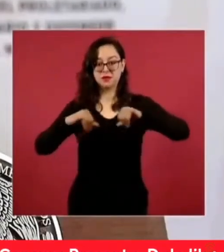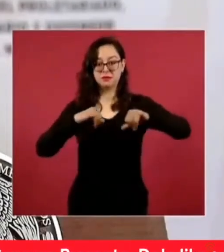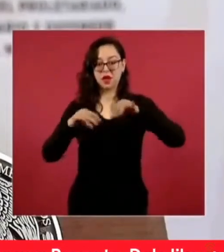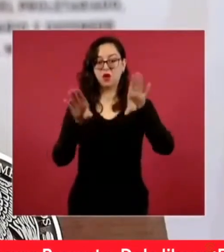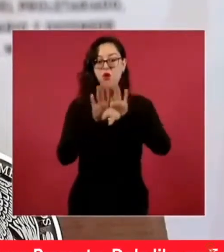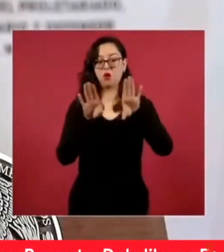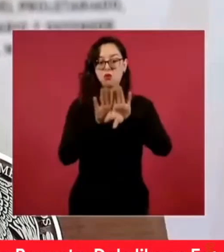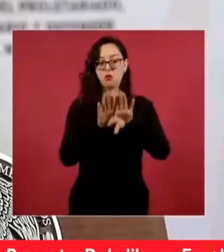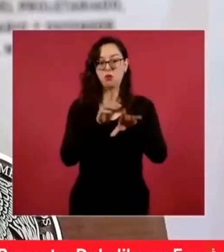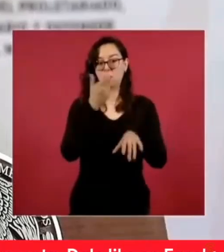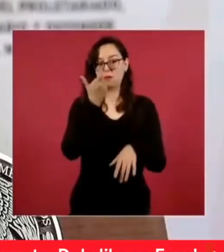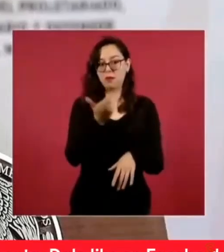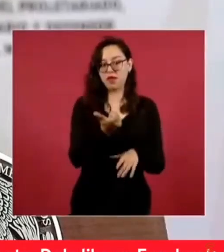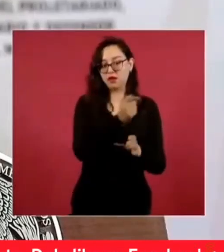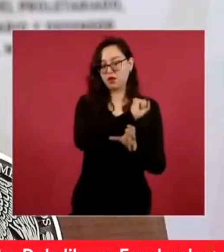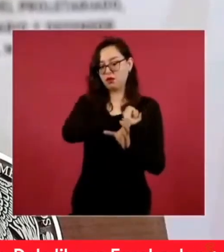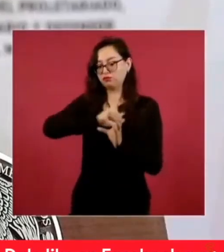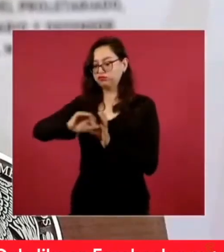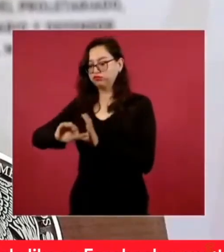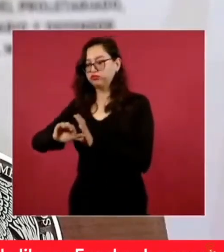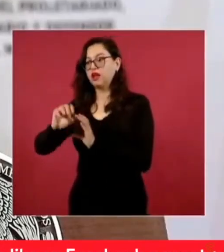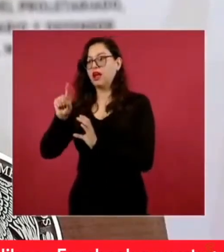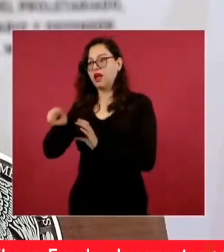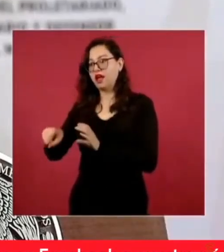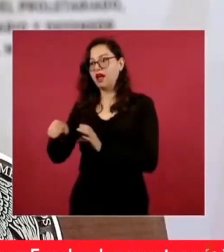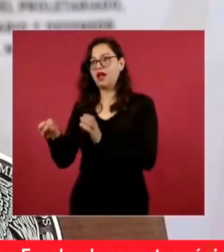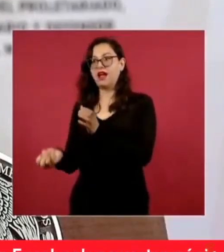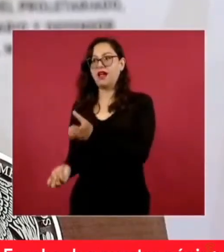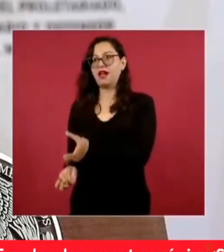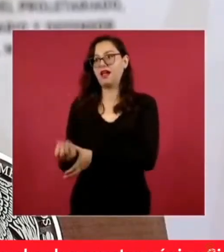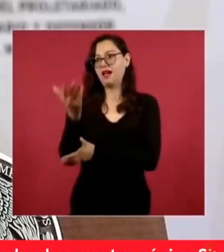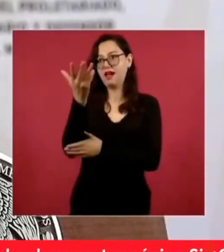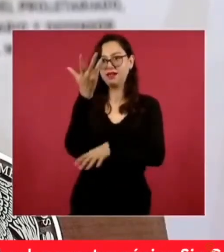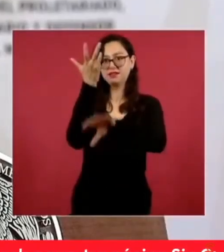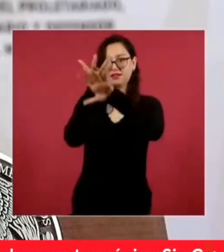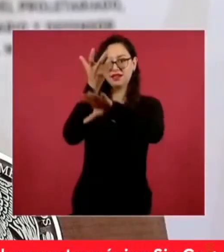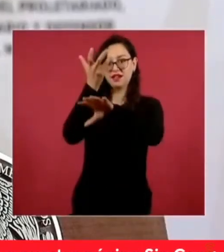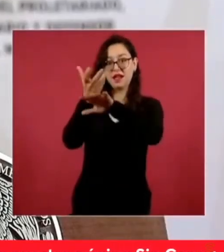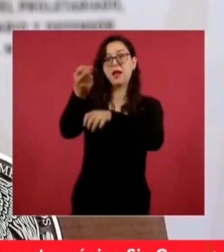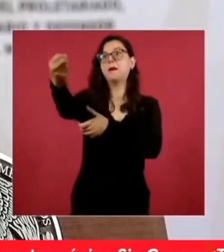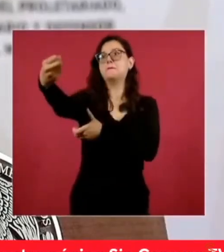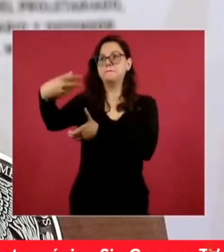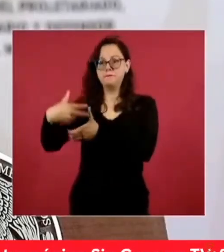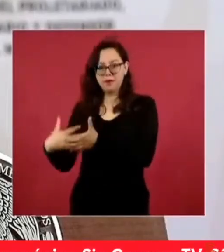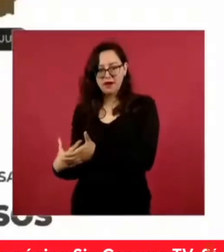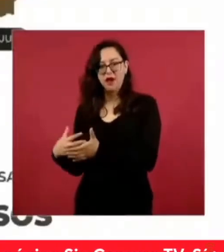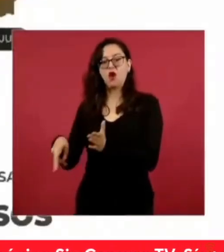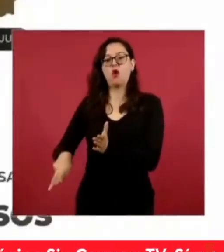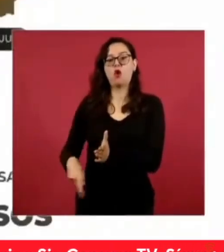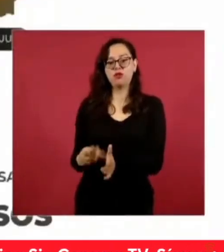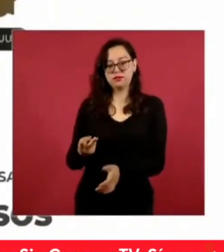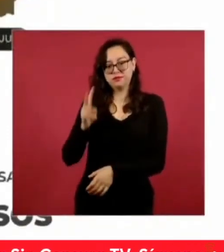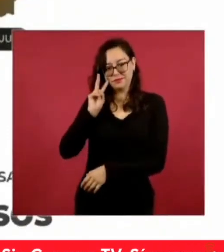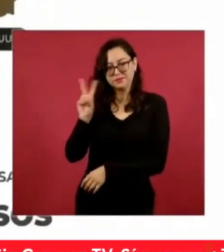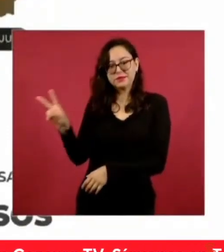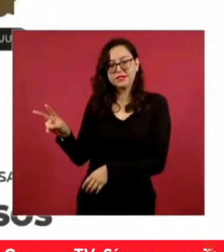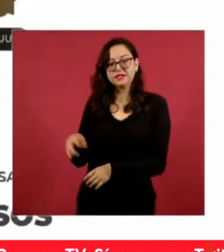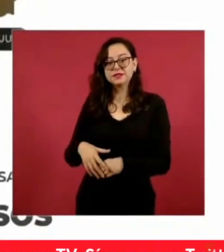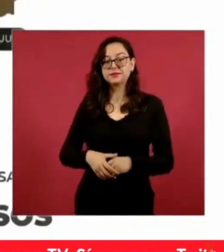Unidos, y de regreso a México. Las empresas del consorcio Latinos envían el dinero a Estados Unidos. Ahí estamos